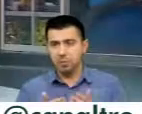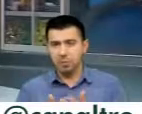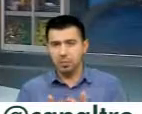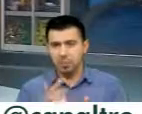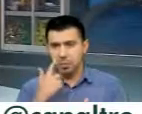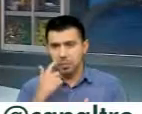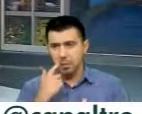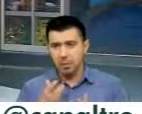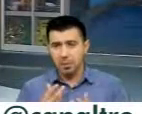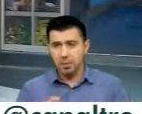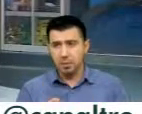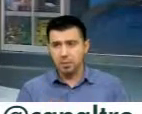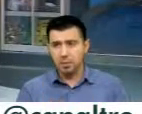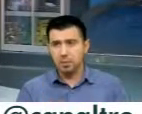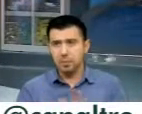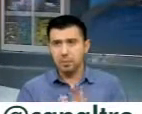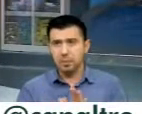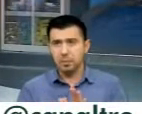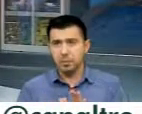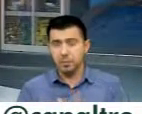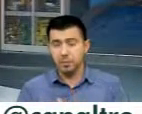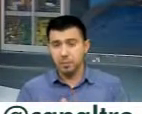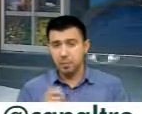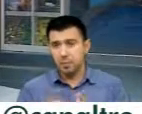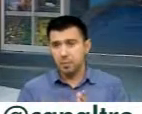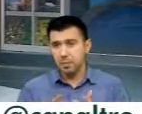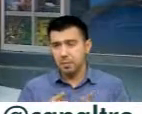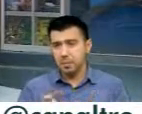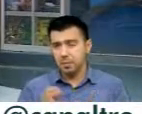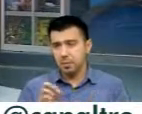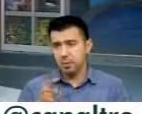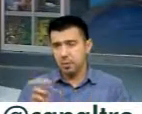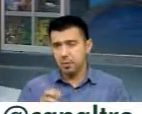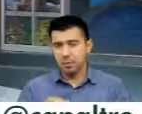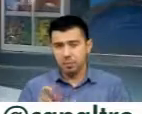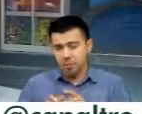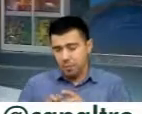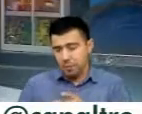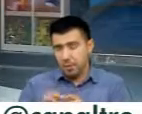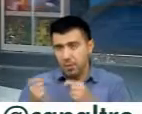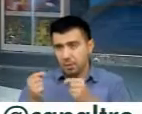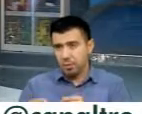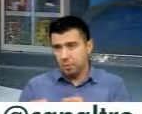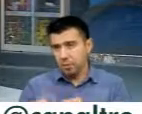Del día de ayer al mediodía de hoy han aumentado 1.638 pasajeros para un total de